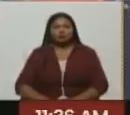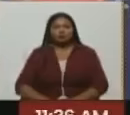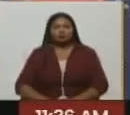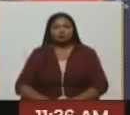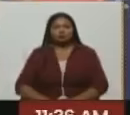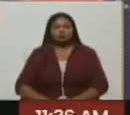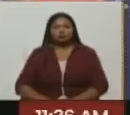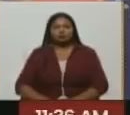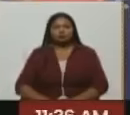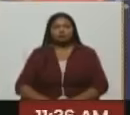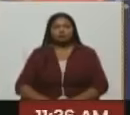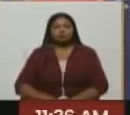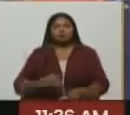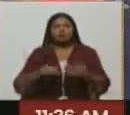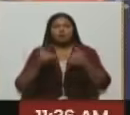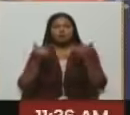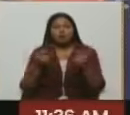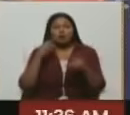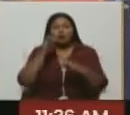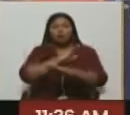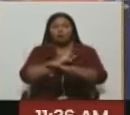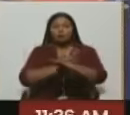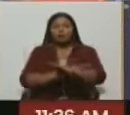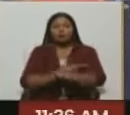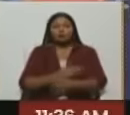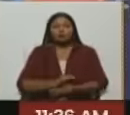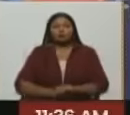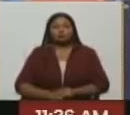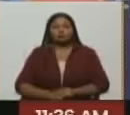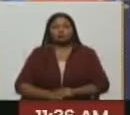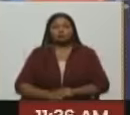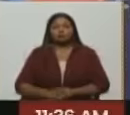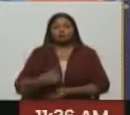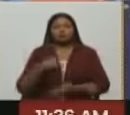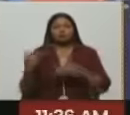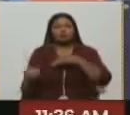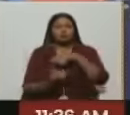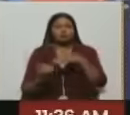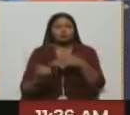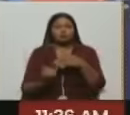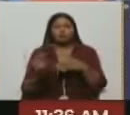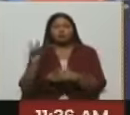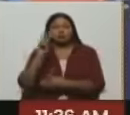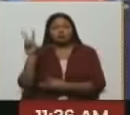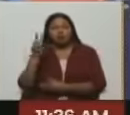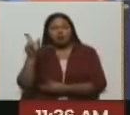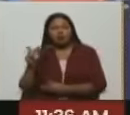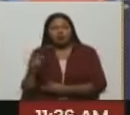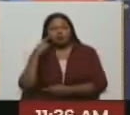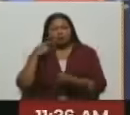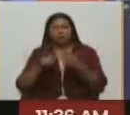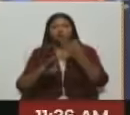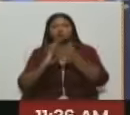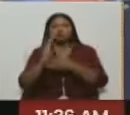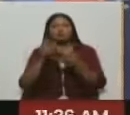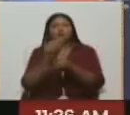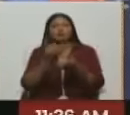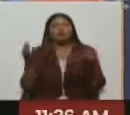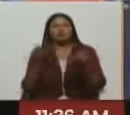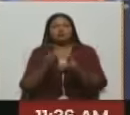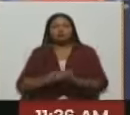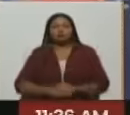están los poderes, la institucionalidad venezolana está funcionando